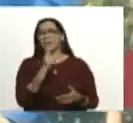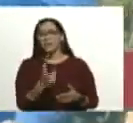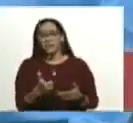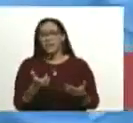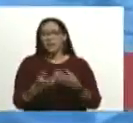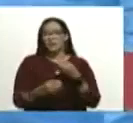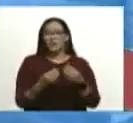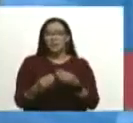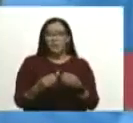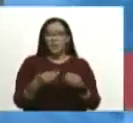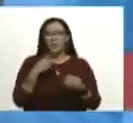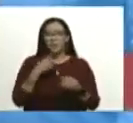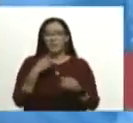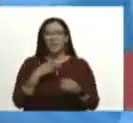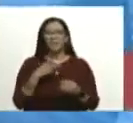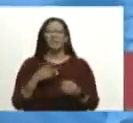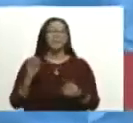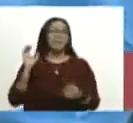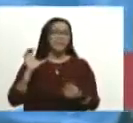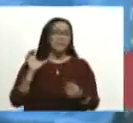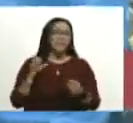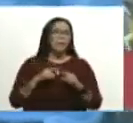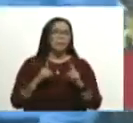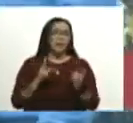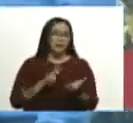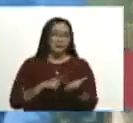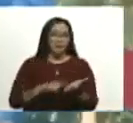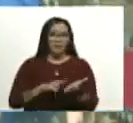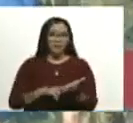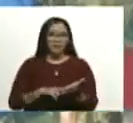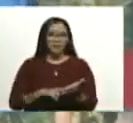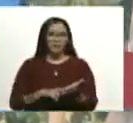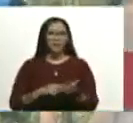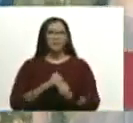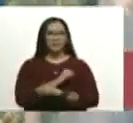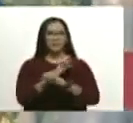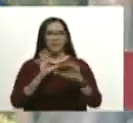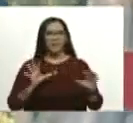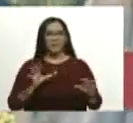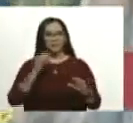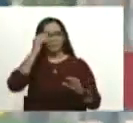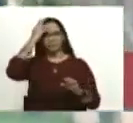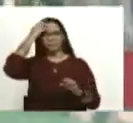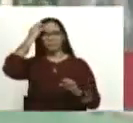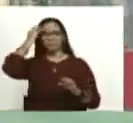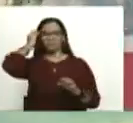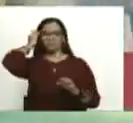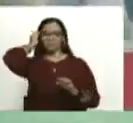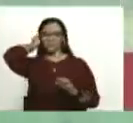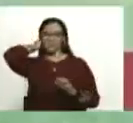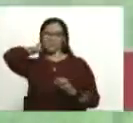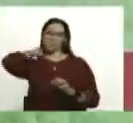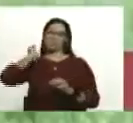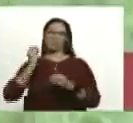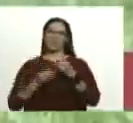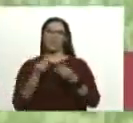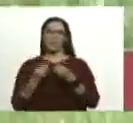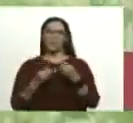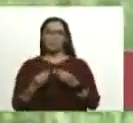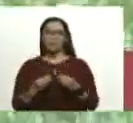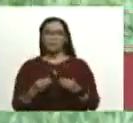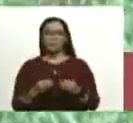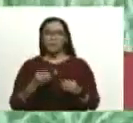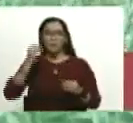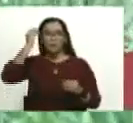se han establecido. Sin embargo, la verdad está clara, ¿no? De ese esfuerzo que se ha venido realizando. En este